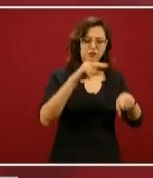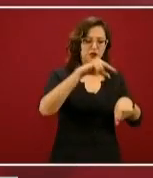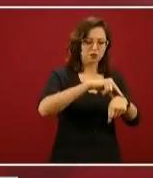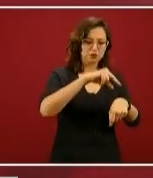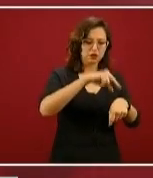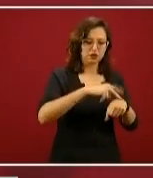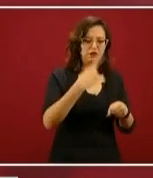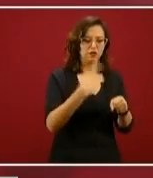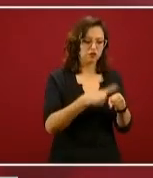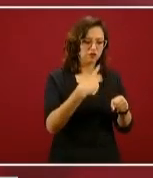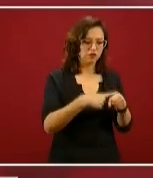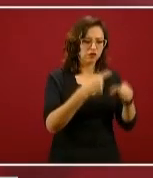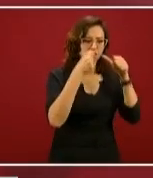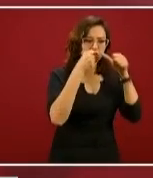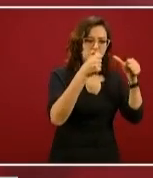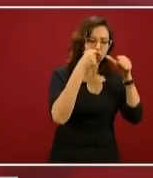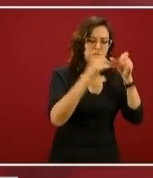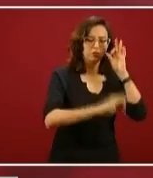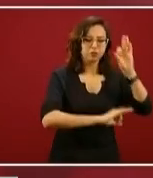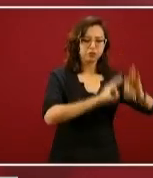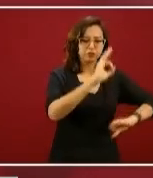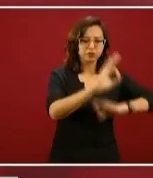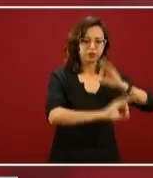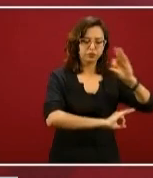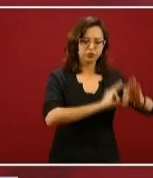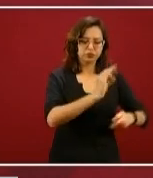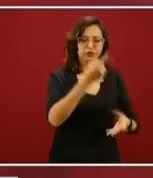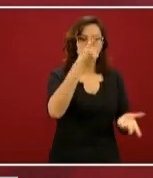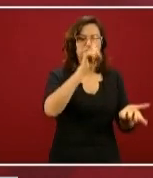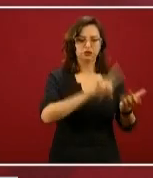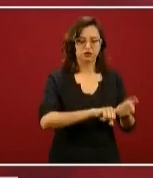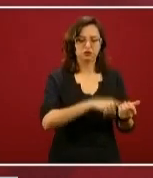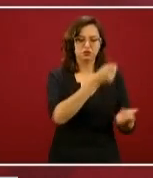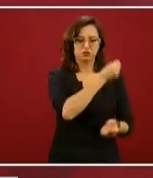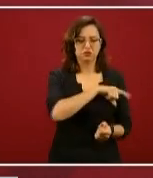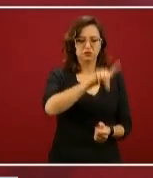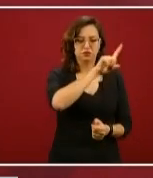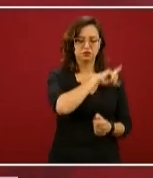a enfermos en el sector salud,